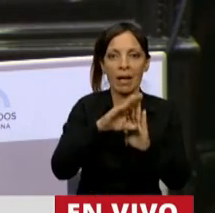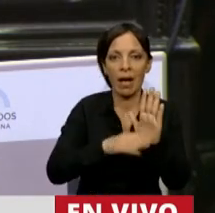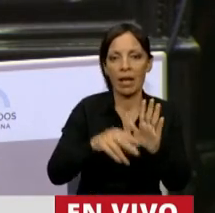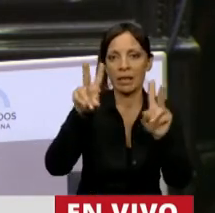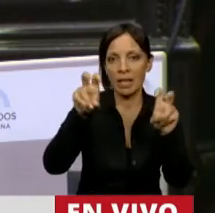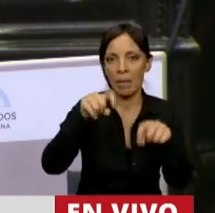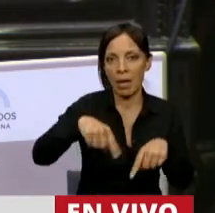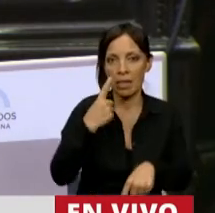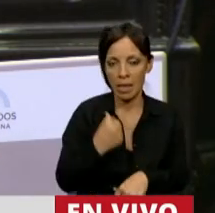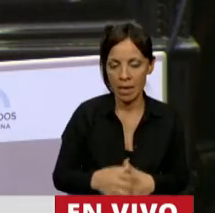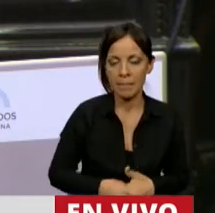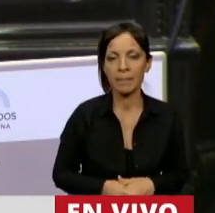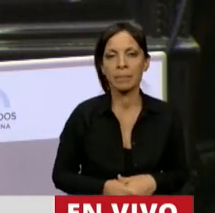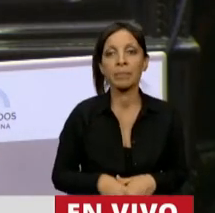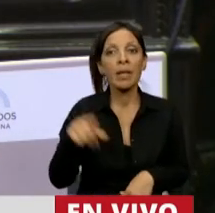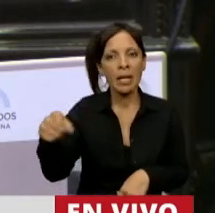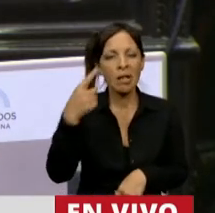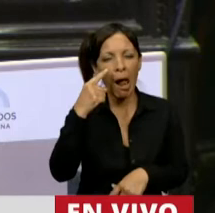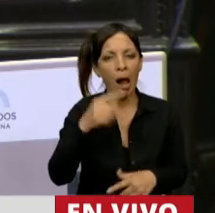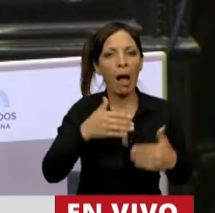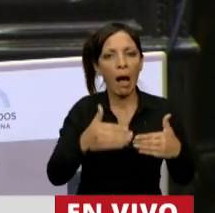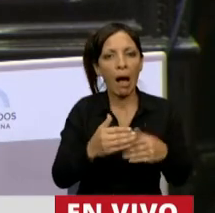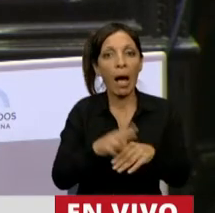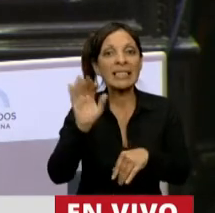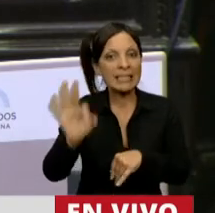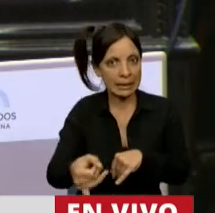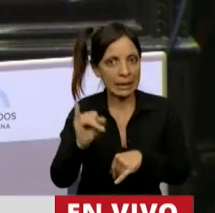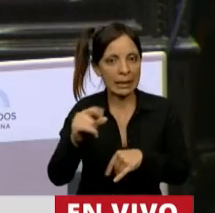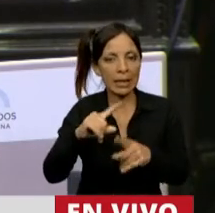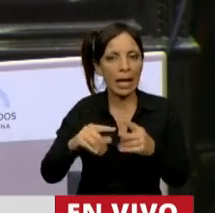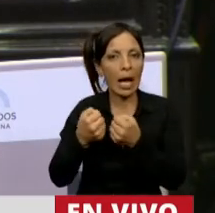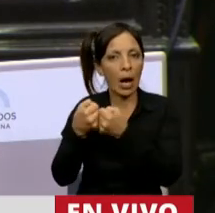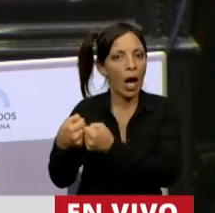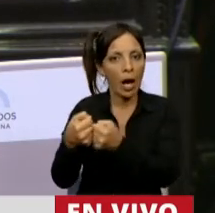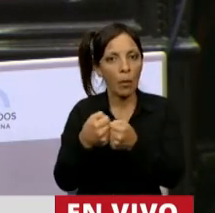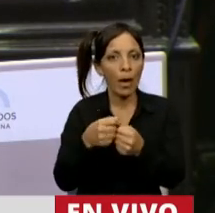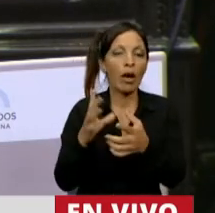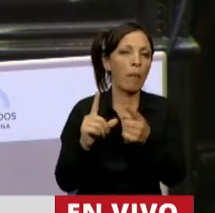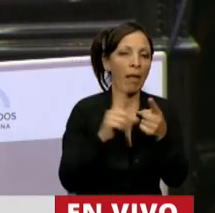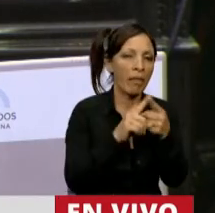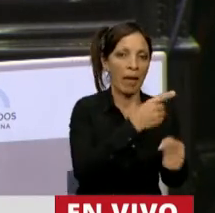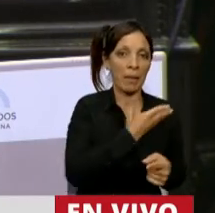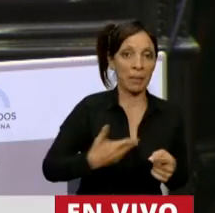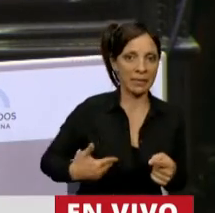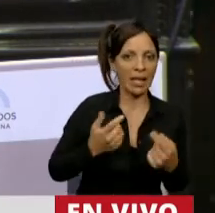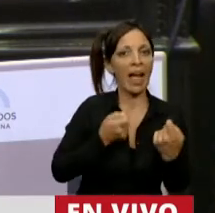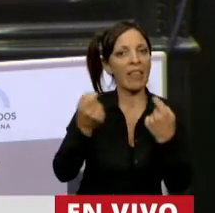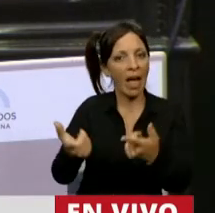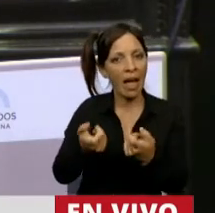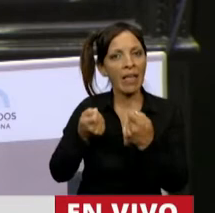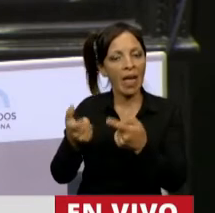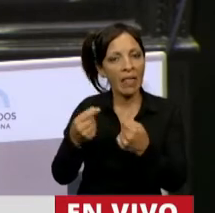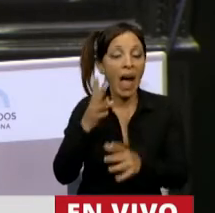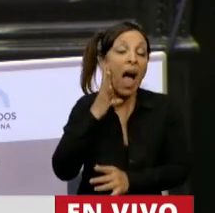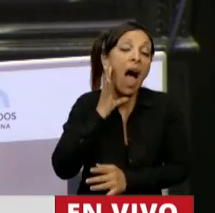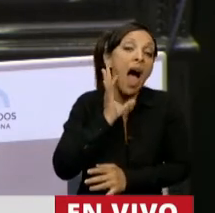temario de esta sesión. Y lo hicieron contando, sí, con la buena predisposición de la presidencia de esta Cámara, que les asignó algo que